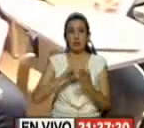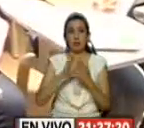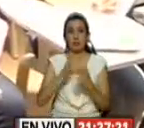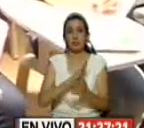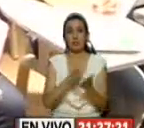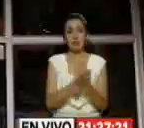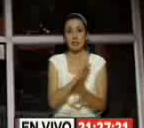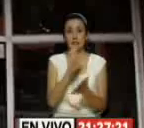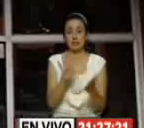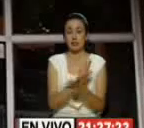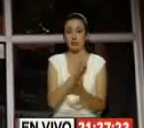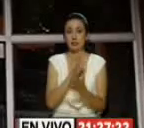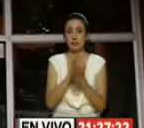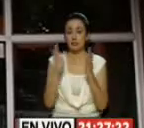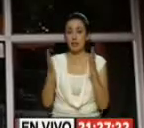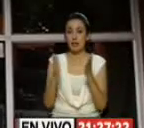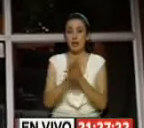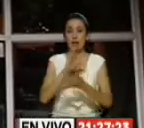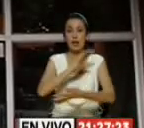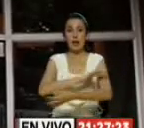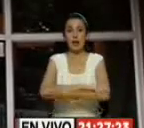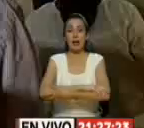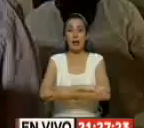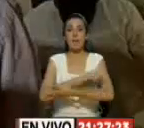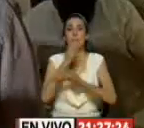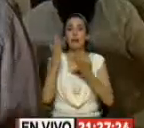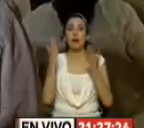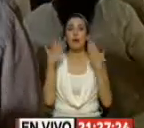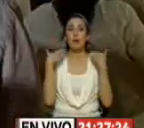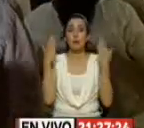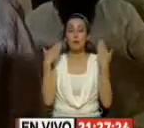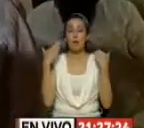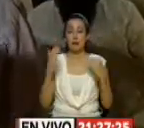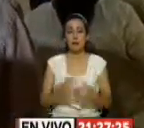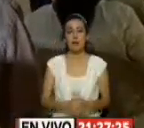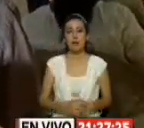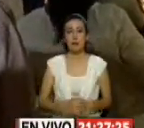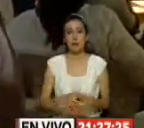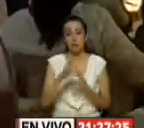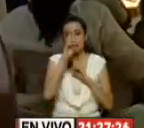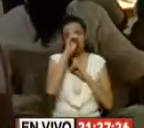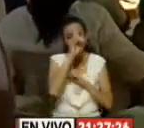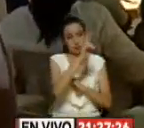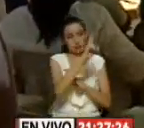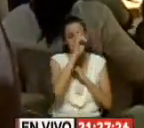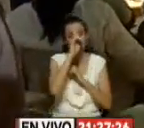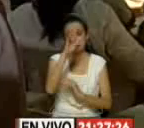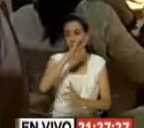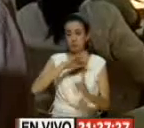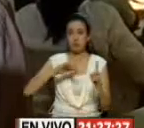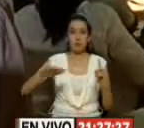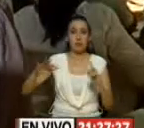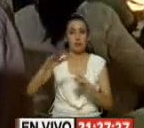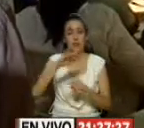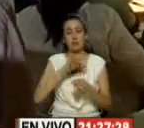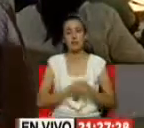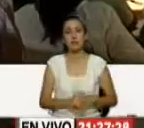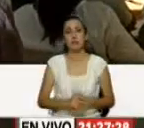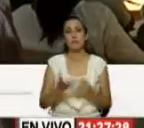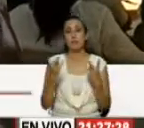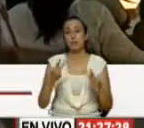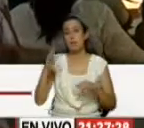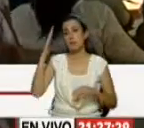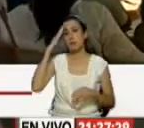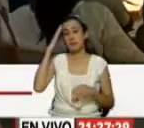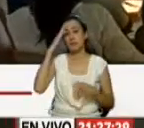Educativa Babahoyo al Malecón 2000 de Guayaquil. Básicamente el respeto, el amor al ambiente, saber que nosotros como